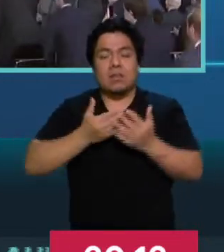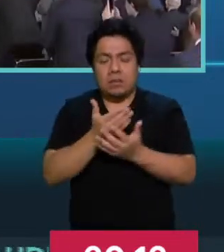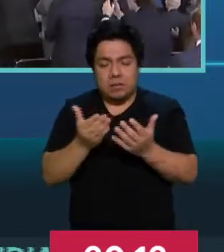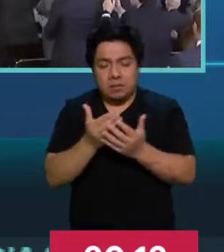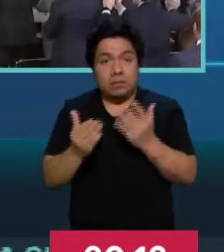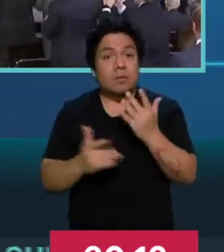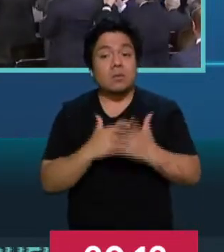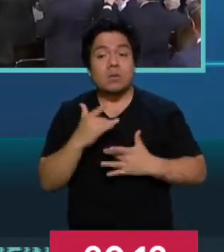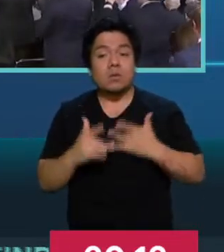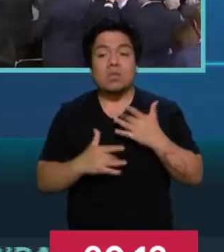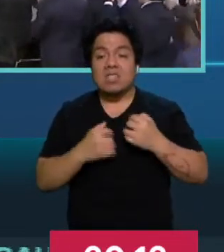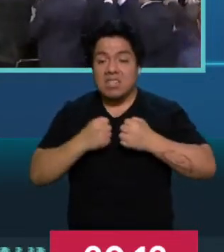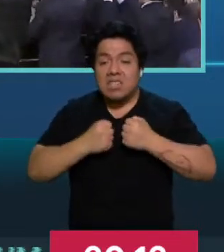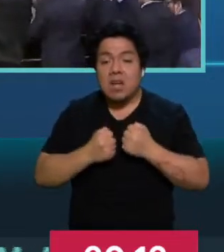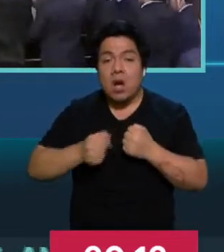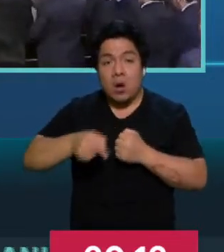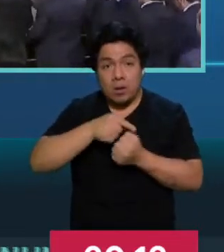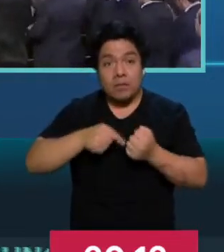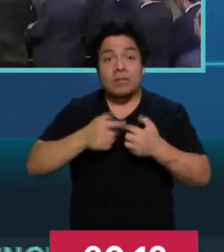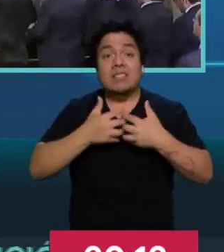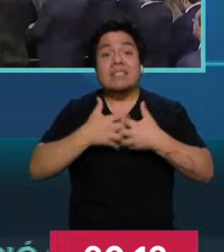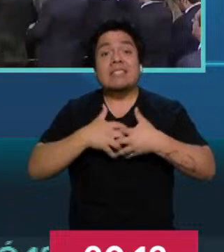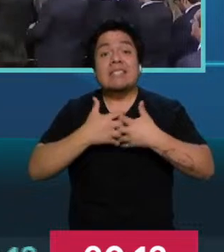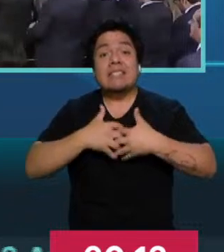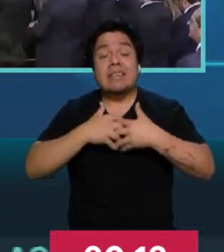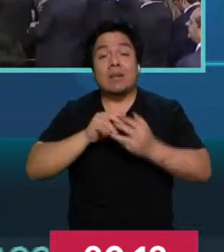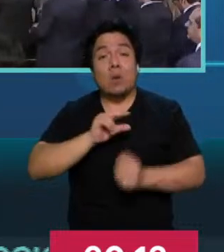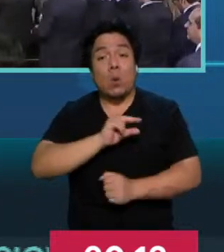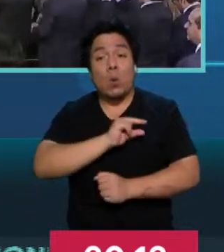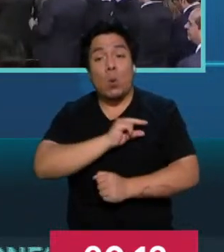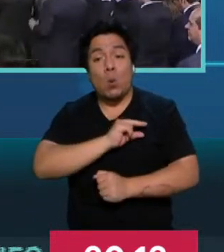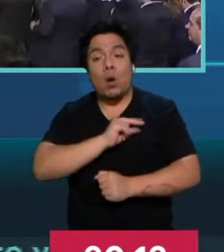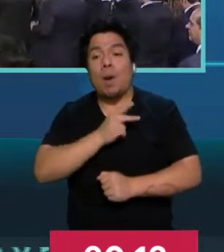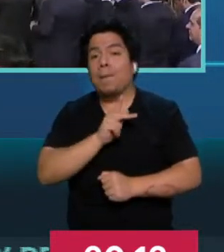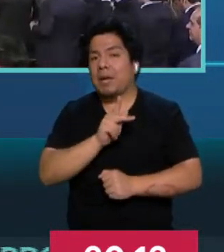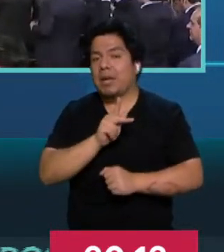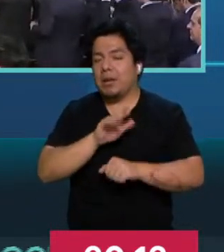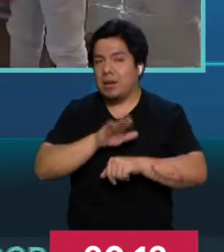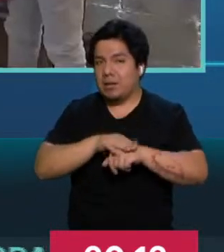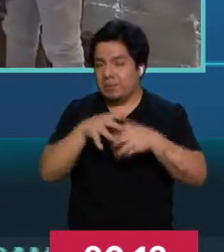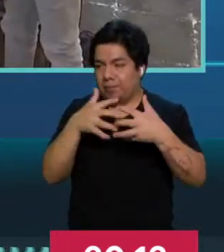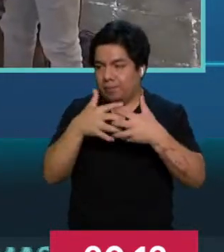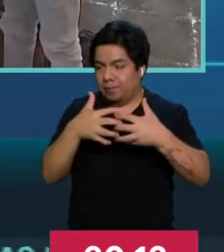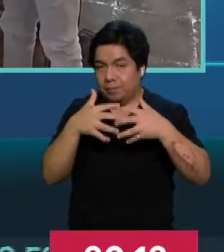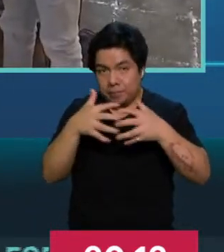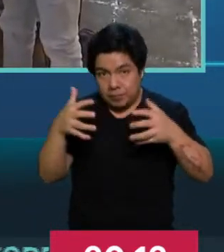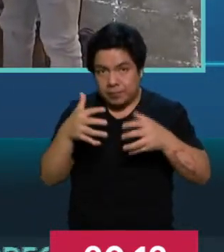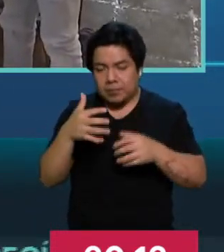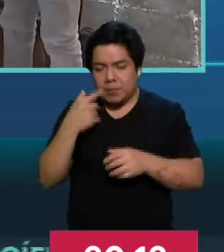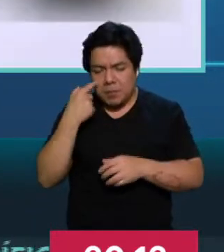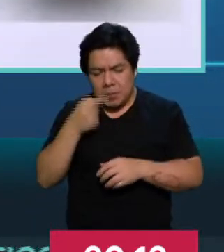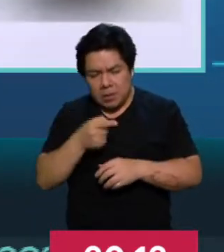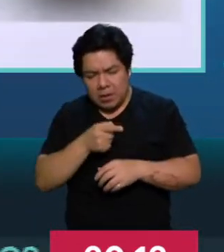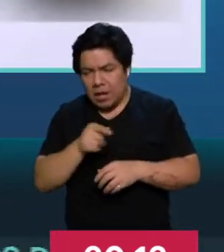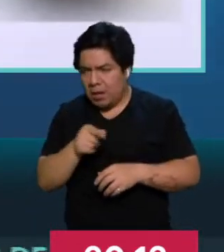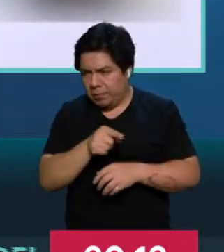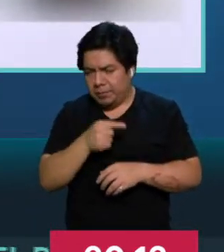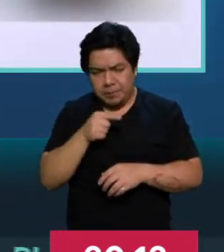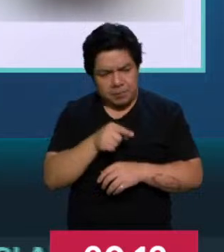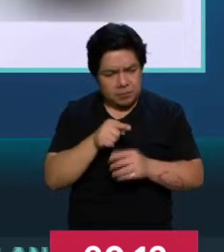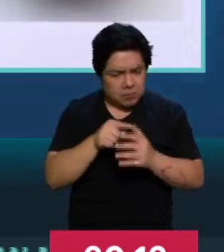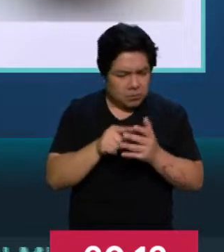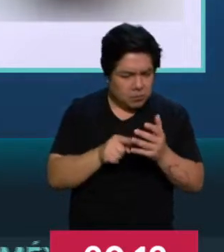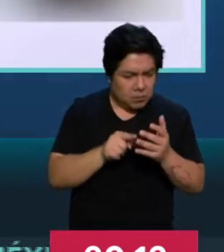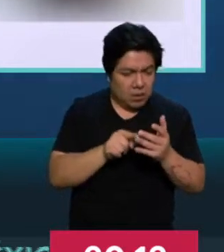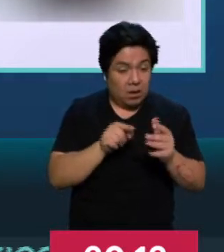sentido muy fuerte a las empresas privadas, pero a la gran empresa. Y aquí me parece, Berenice, que hay un